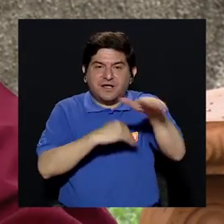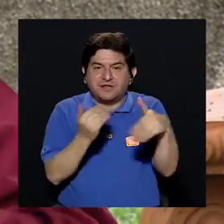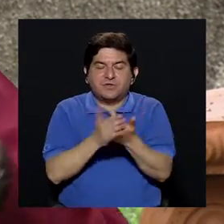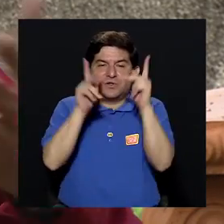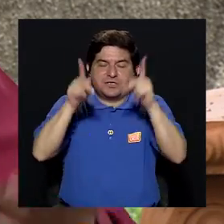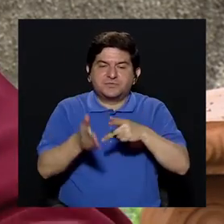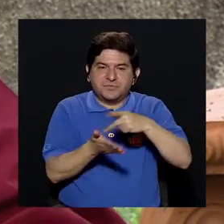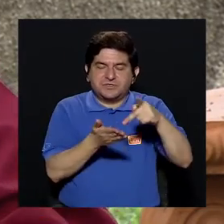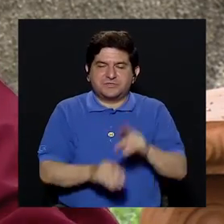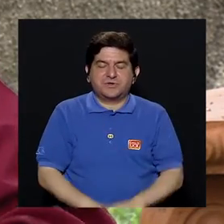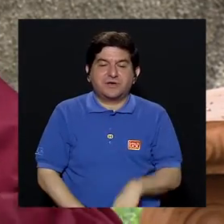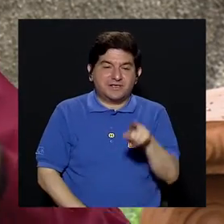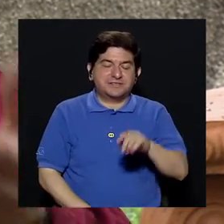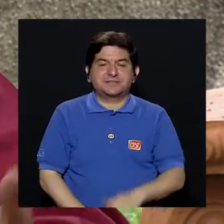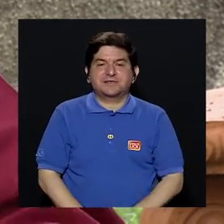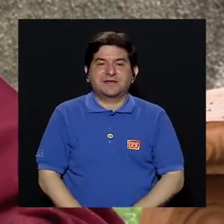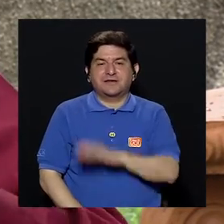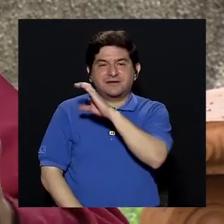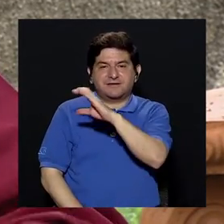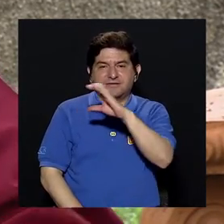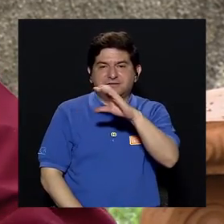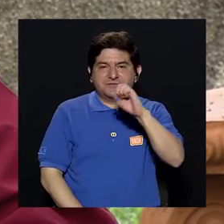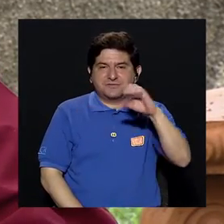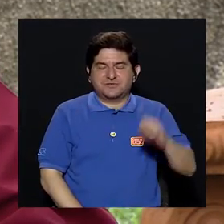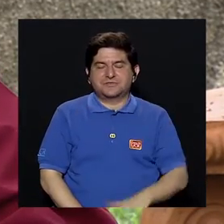pagando todos cuando pagamos el seguro social, porque